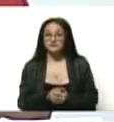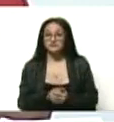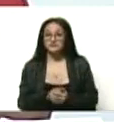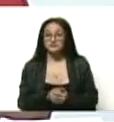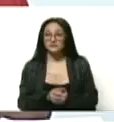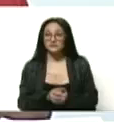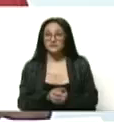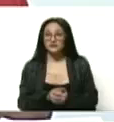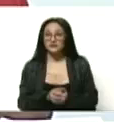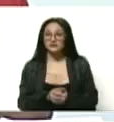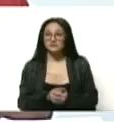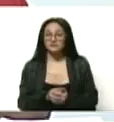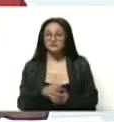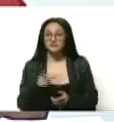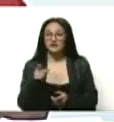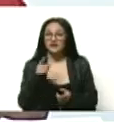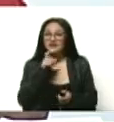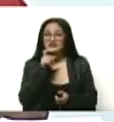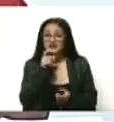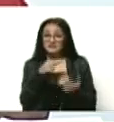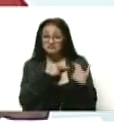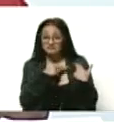por Alberto Federico Ravel,